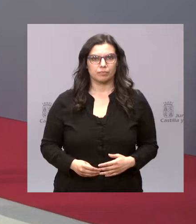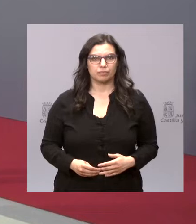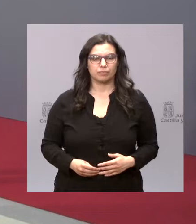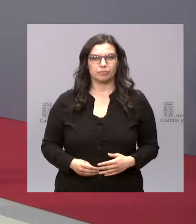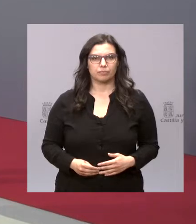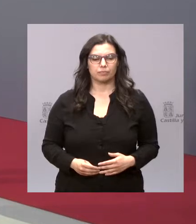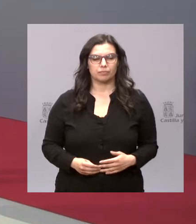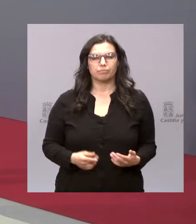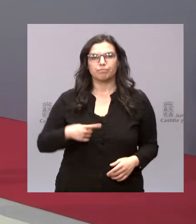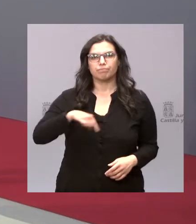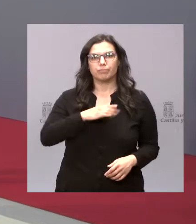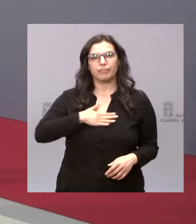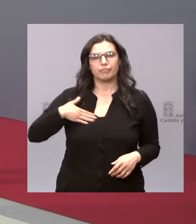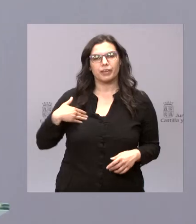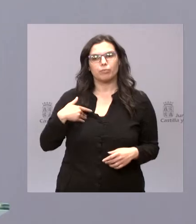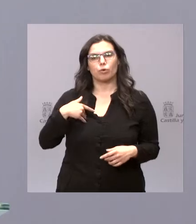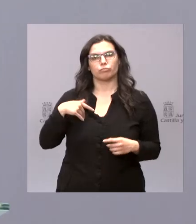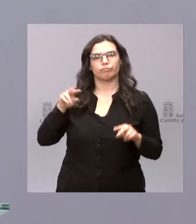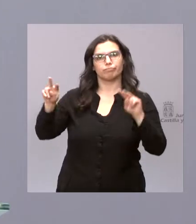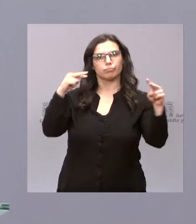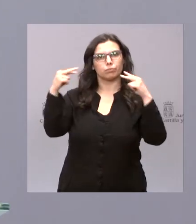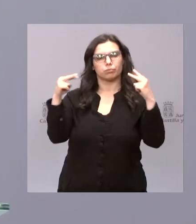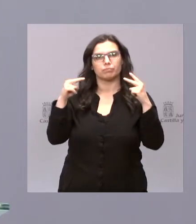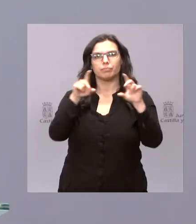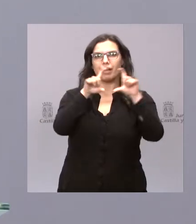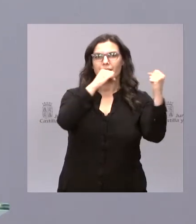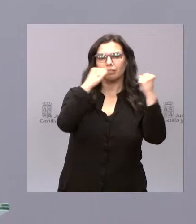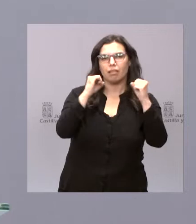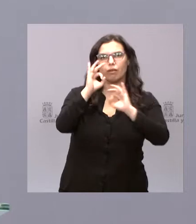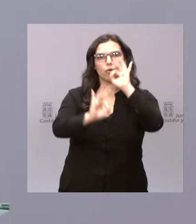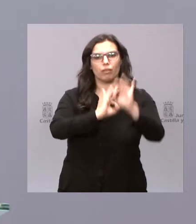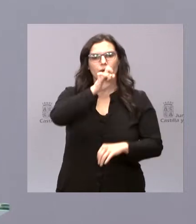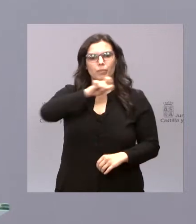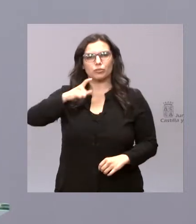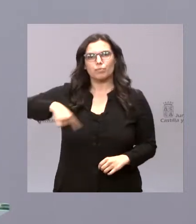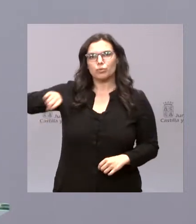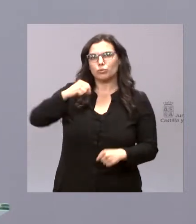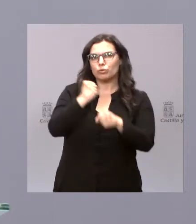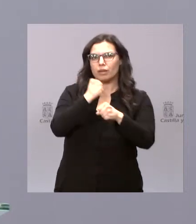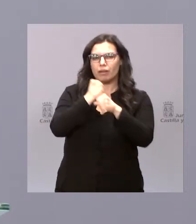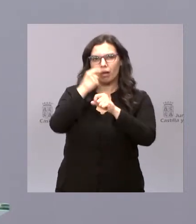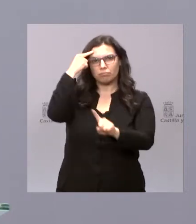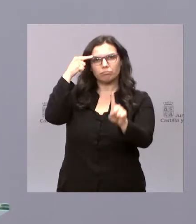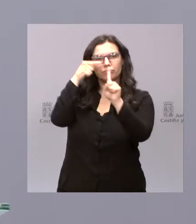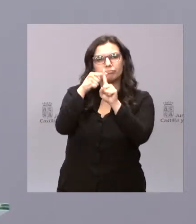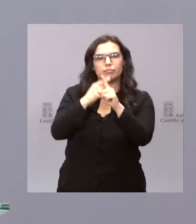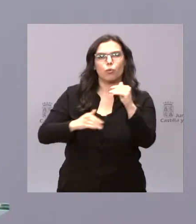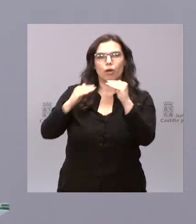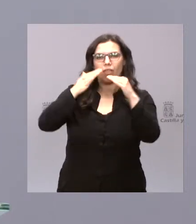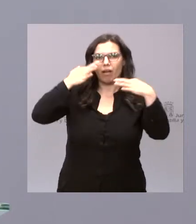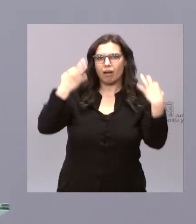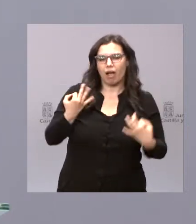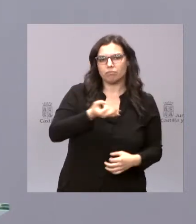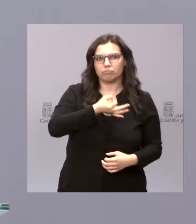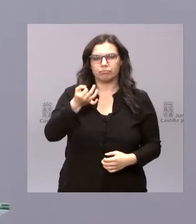tan señalado, queremos dar visibilidad a las entidades, organizaciones y personas que trabajáis día a día en favor de la igualdad real y efectiva